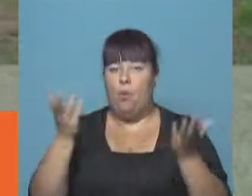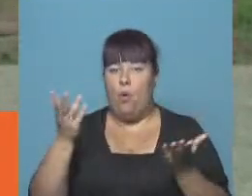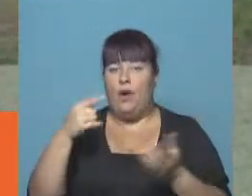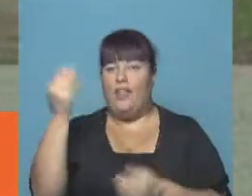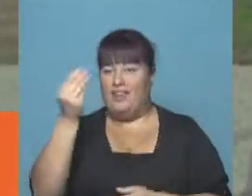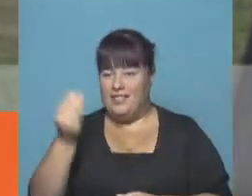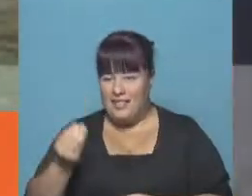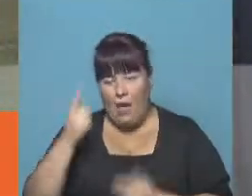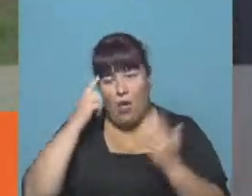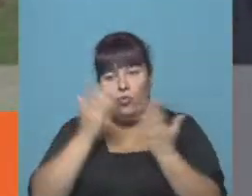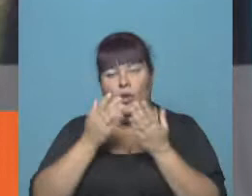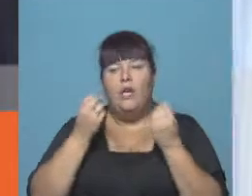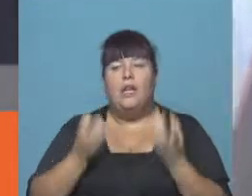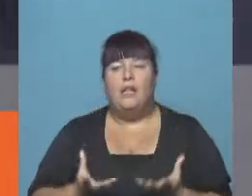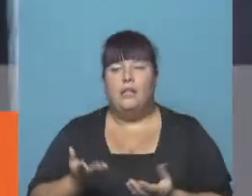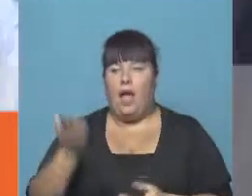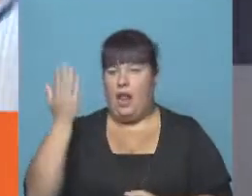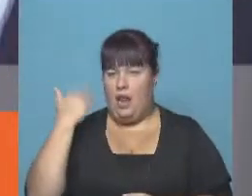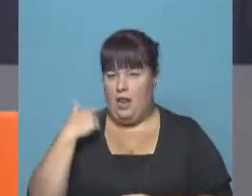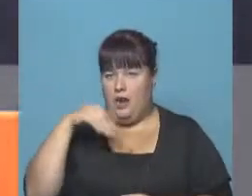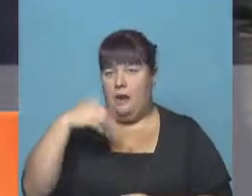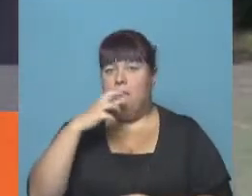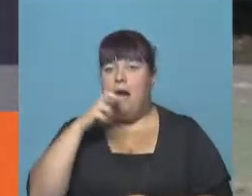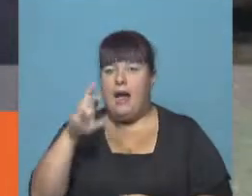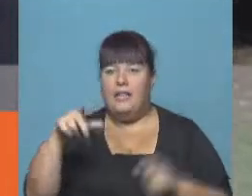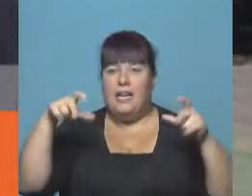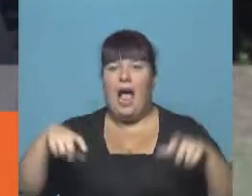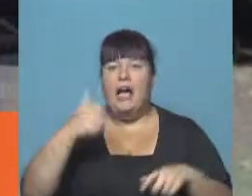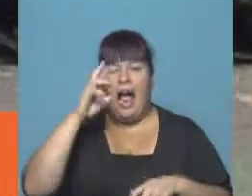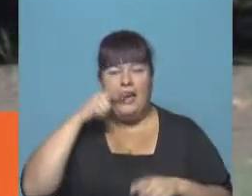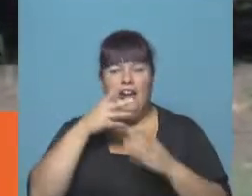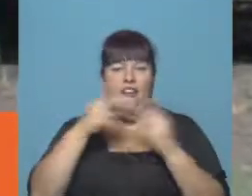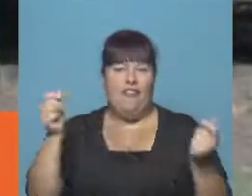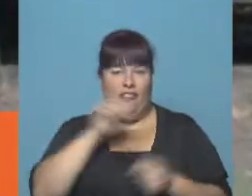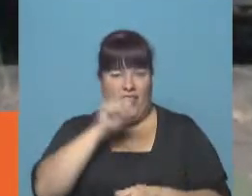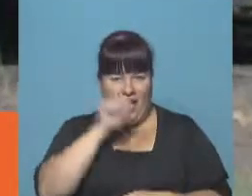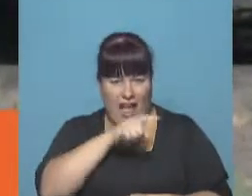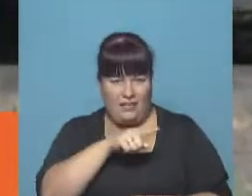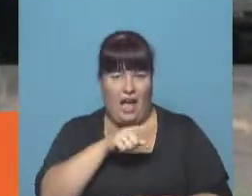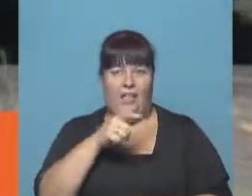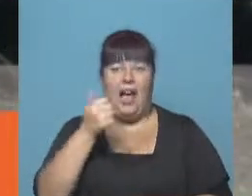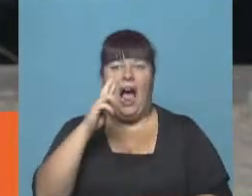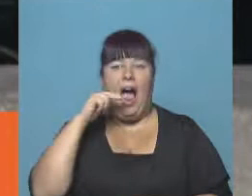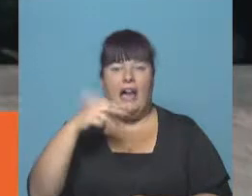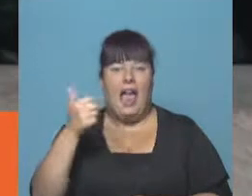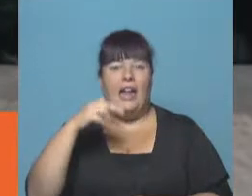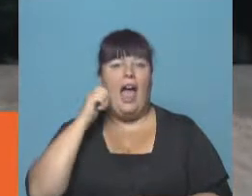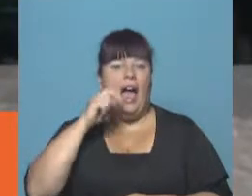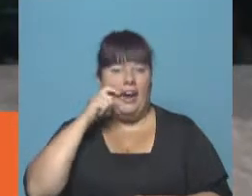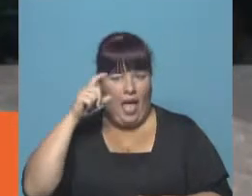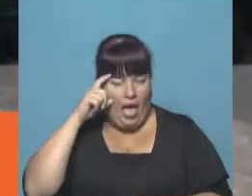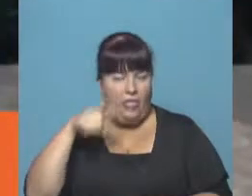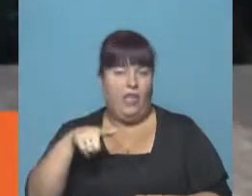los días sábados, analizando lo que ha pasado en Manchester, en el Estadio Arenas, a la salida del recital de Ariana Grande,